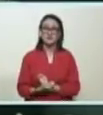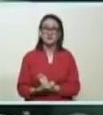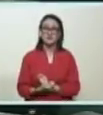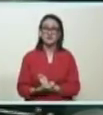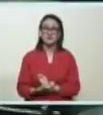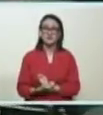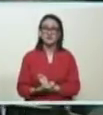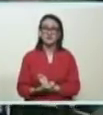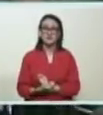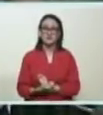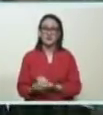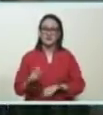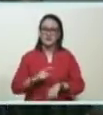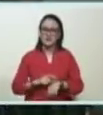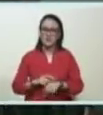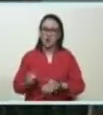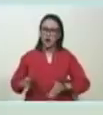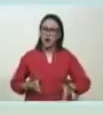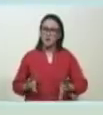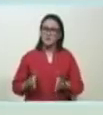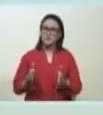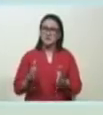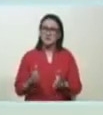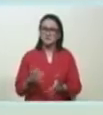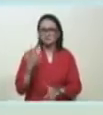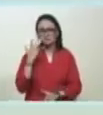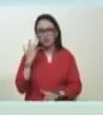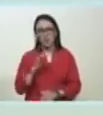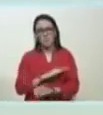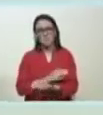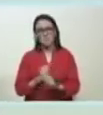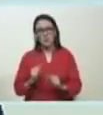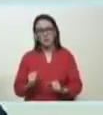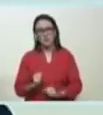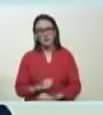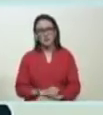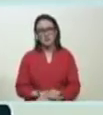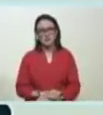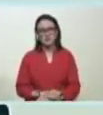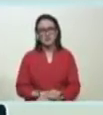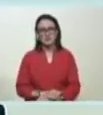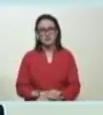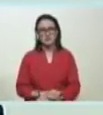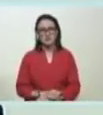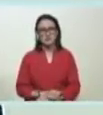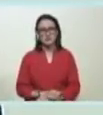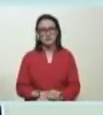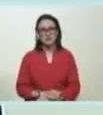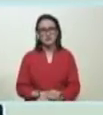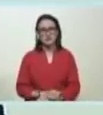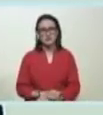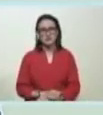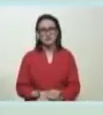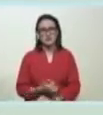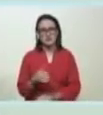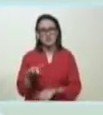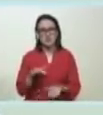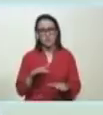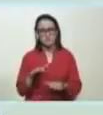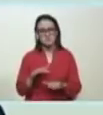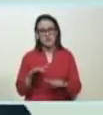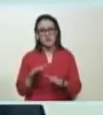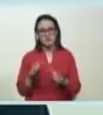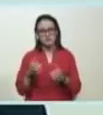tiempo, camino transcurrido, y hay que ver el poder que hoy tiene ese movimiento